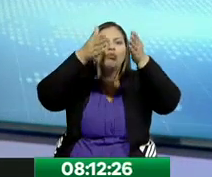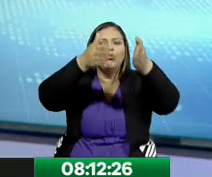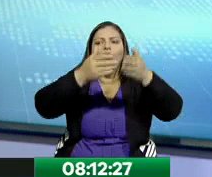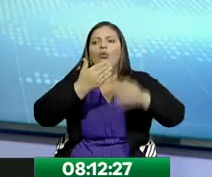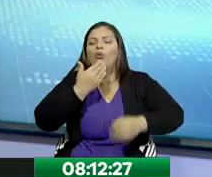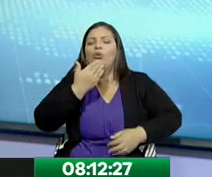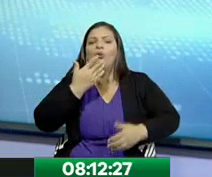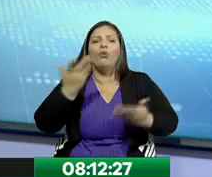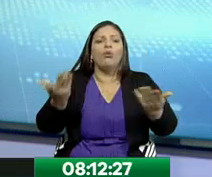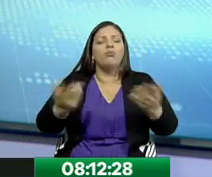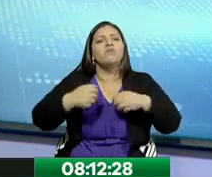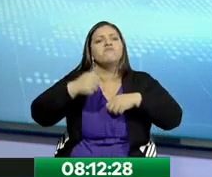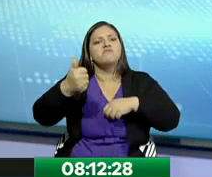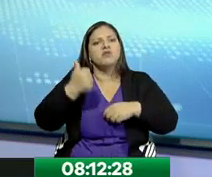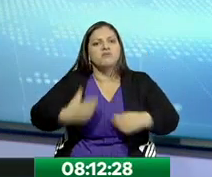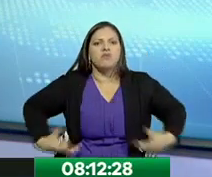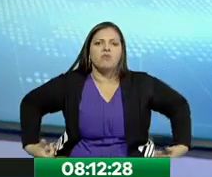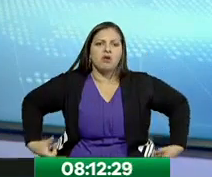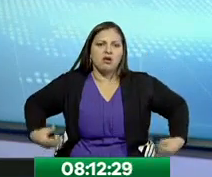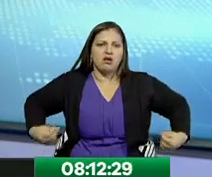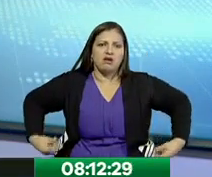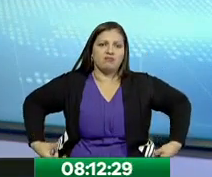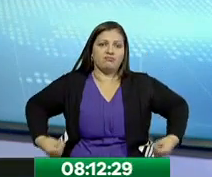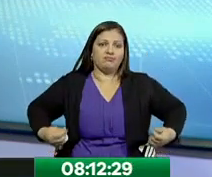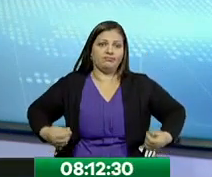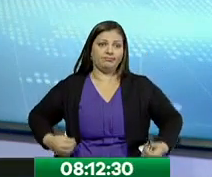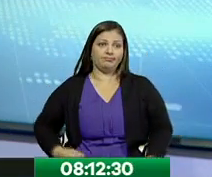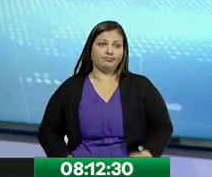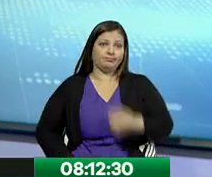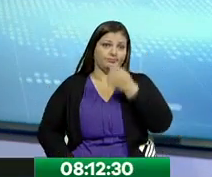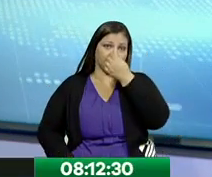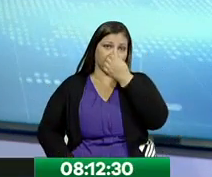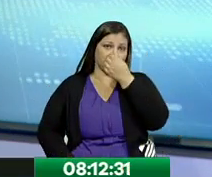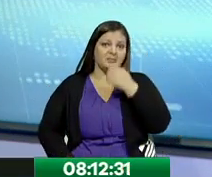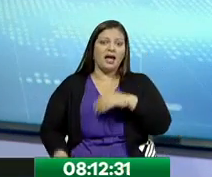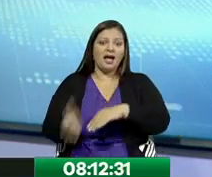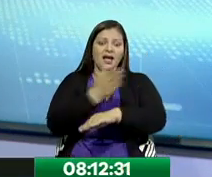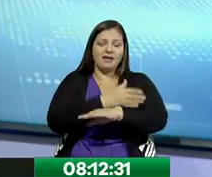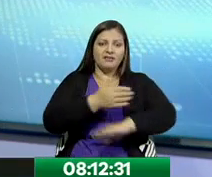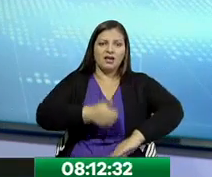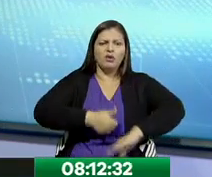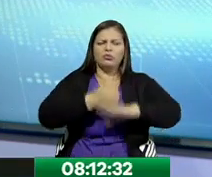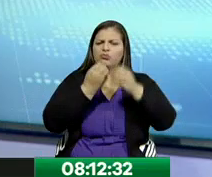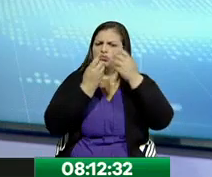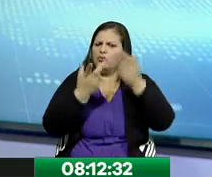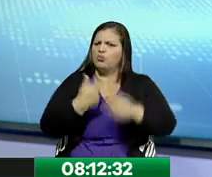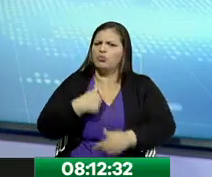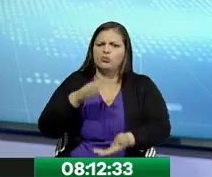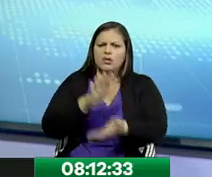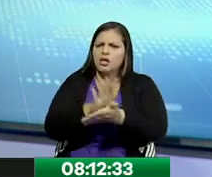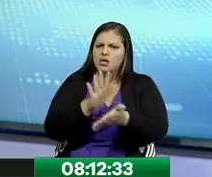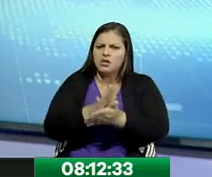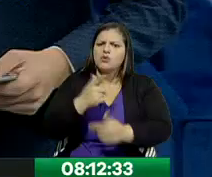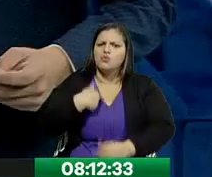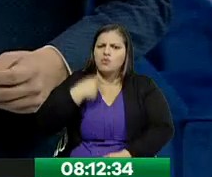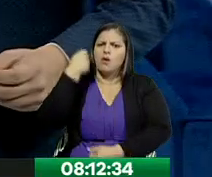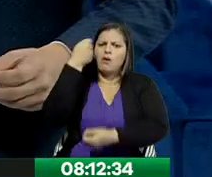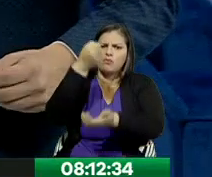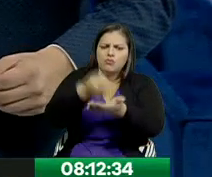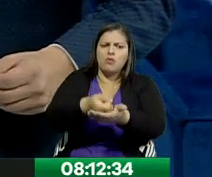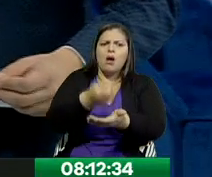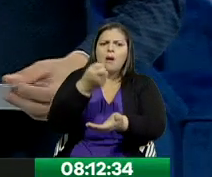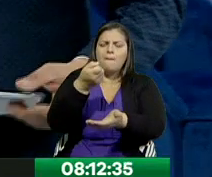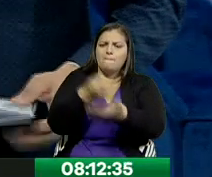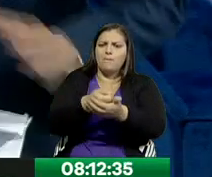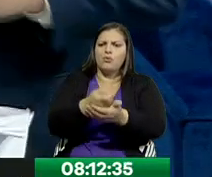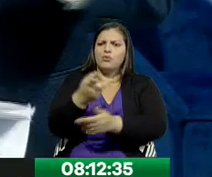personales para los gastos del velatorio. Y que fue ofrecido, ¿no? Fue ofrecido ese velatorio, ¿te acuerdas? Claro que sí, dicho por el gobernador,